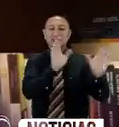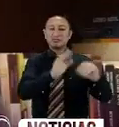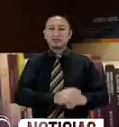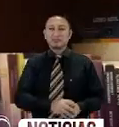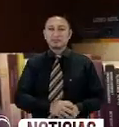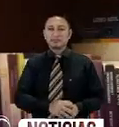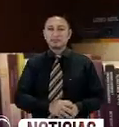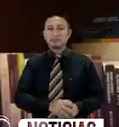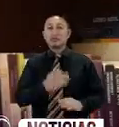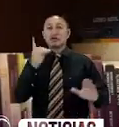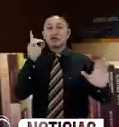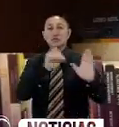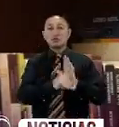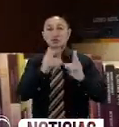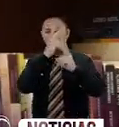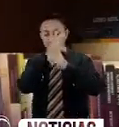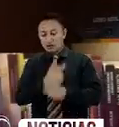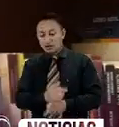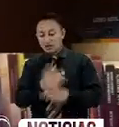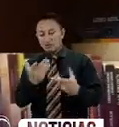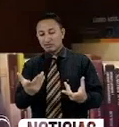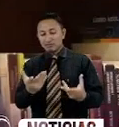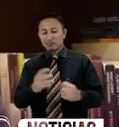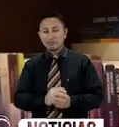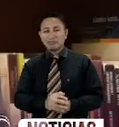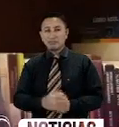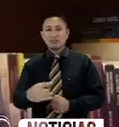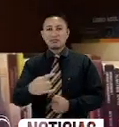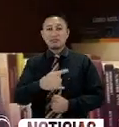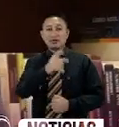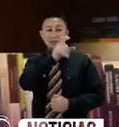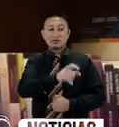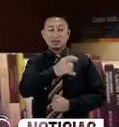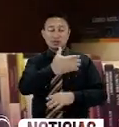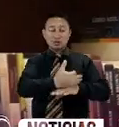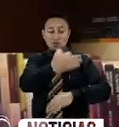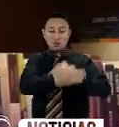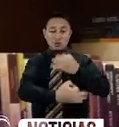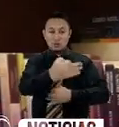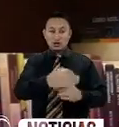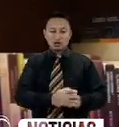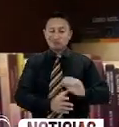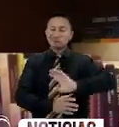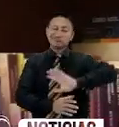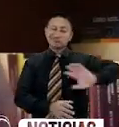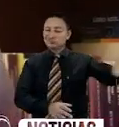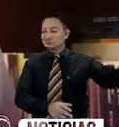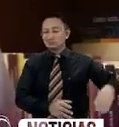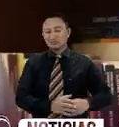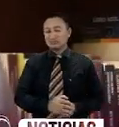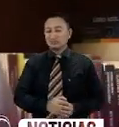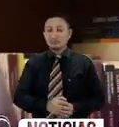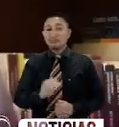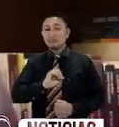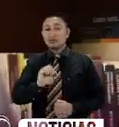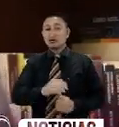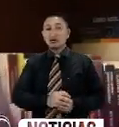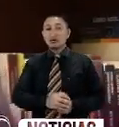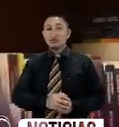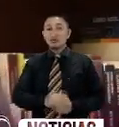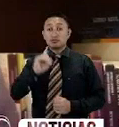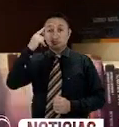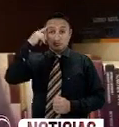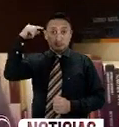a presentar acciones de protección renuncio enjuiciar a miembros del Consejo de participación ciudadana peor aún enciar el estado de